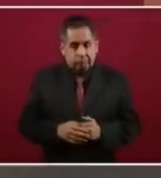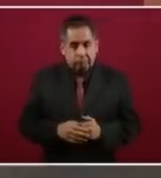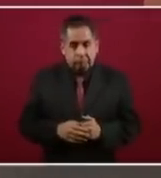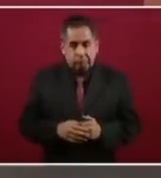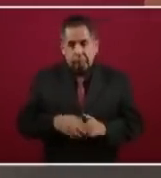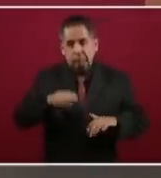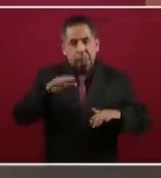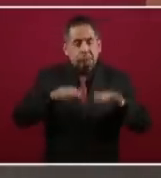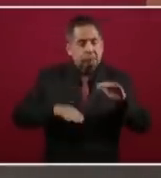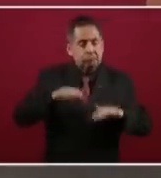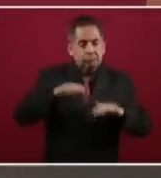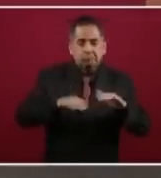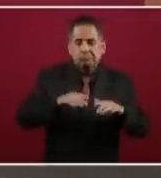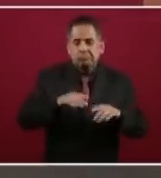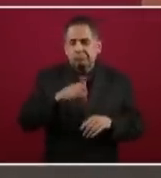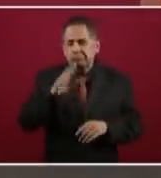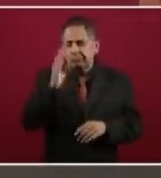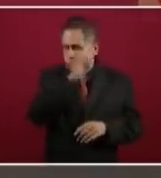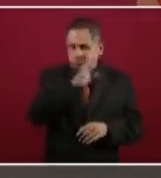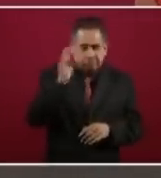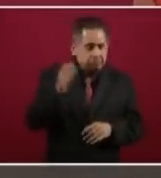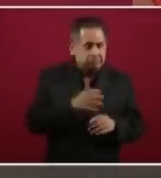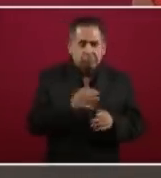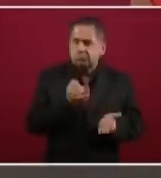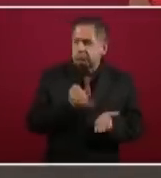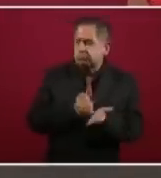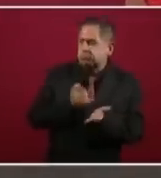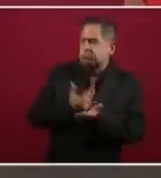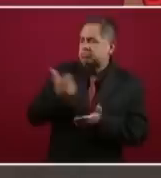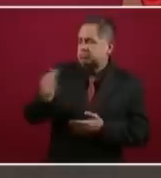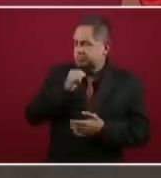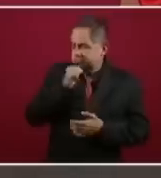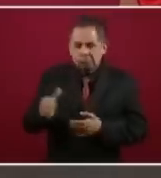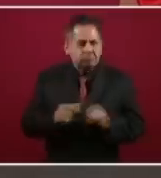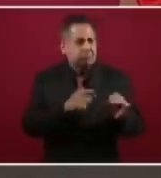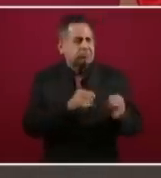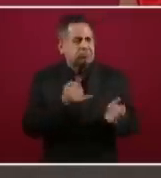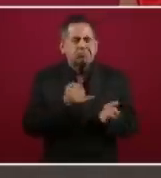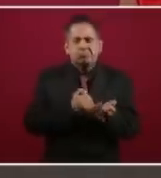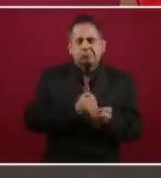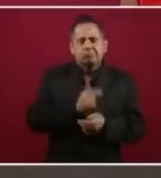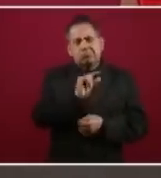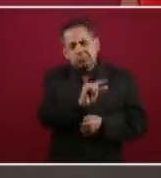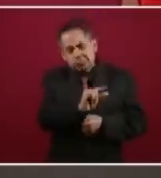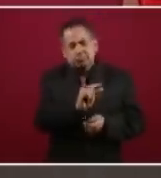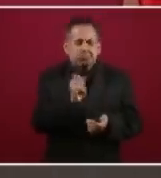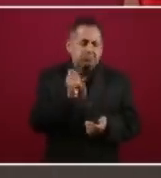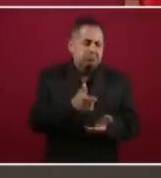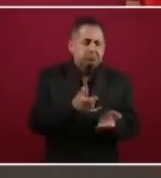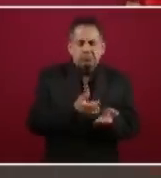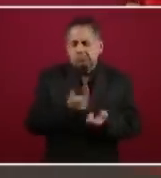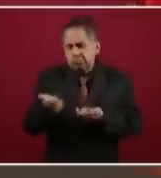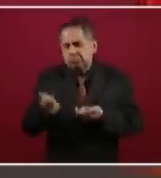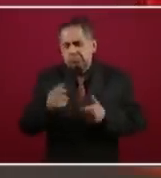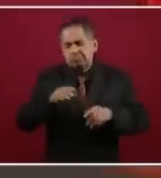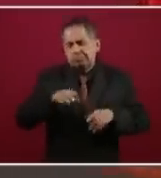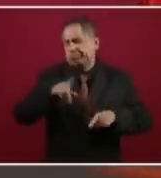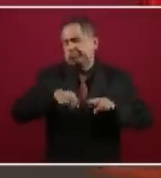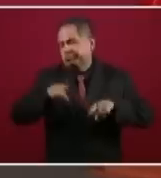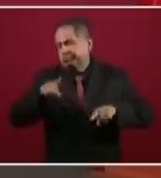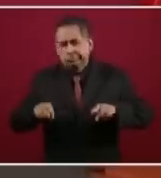y de repente sube al 100%. Hagan una investigación sobre esto. Bueno, pero